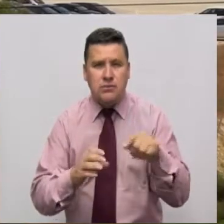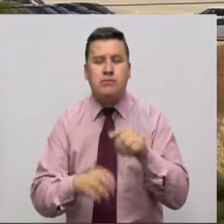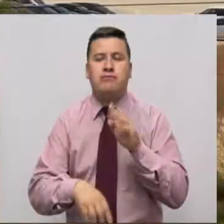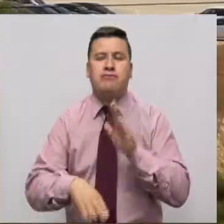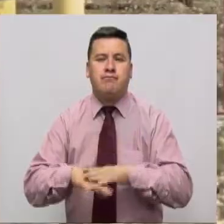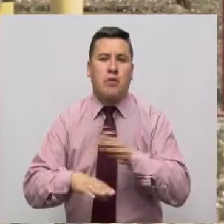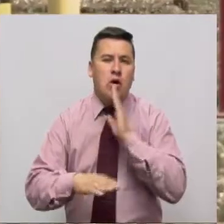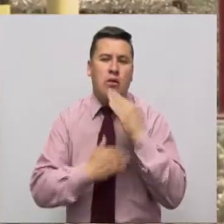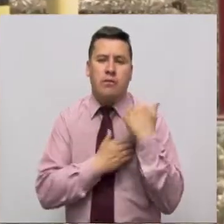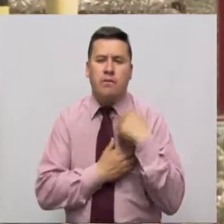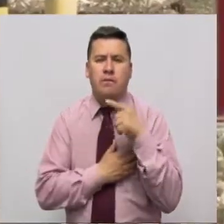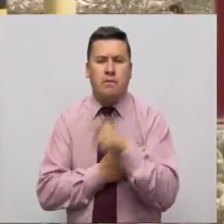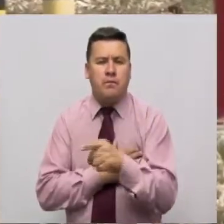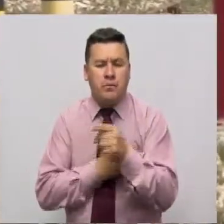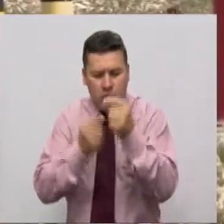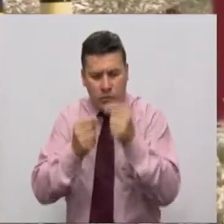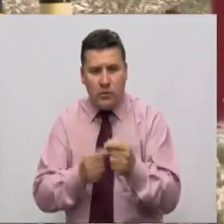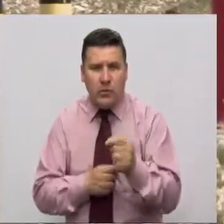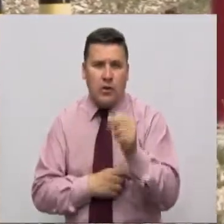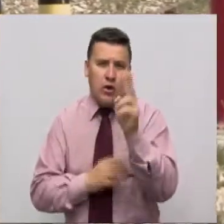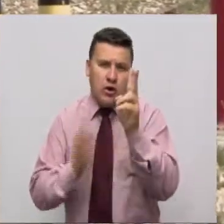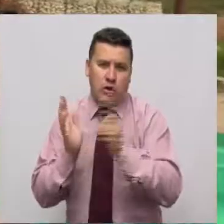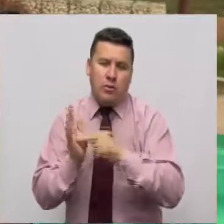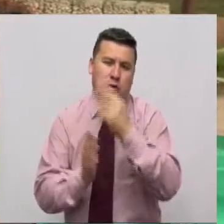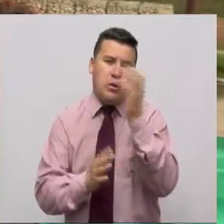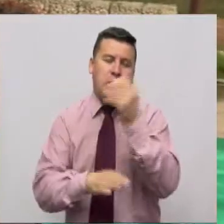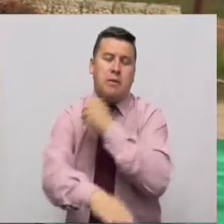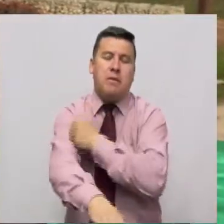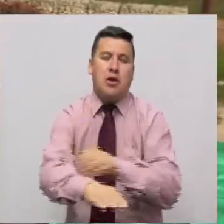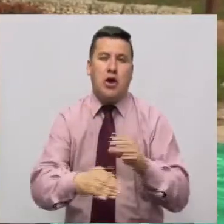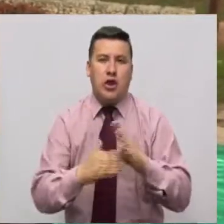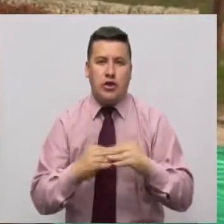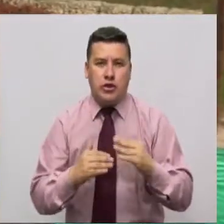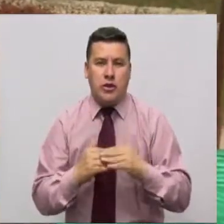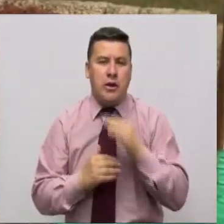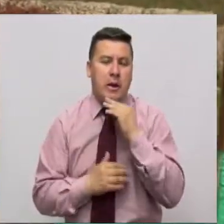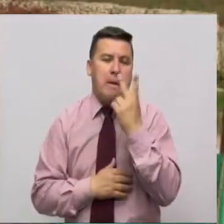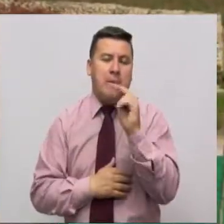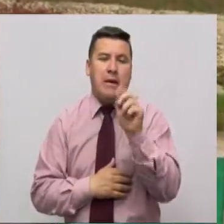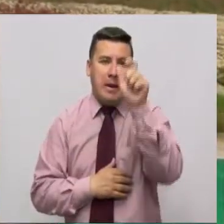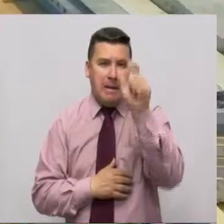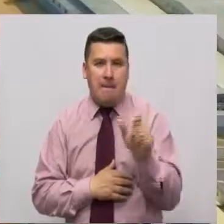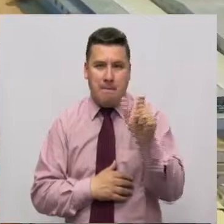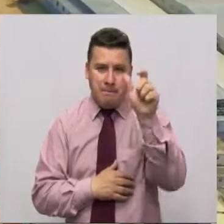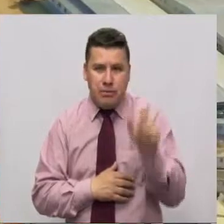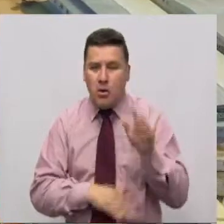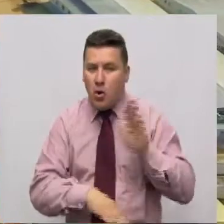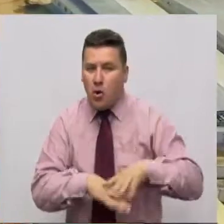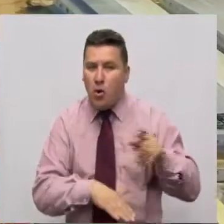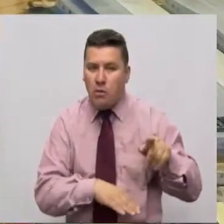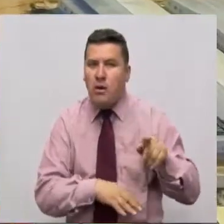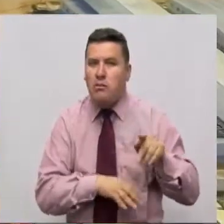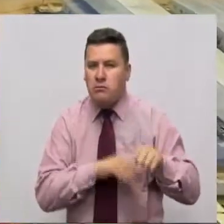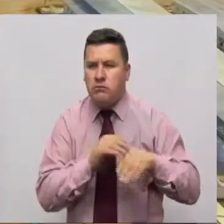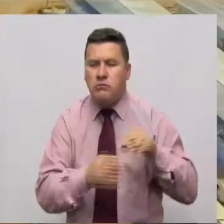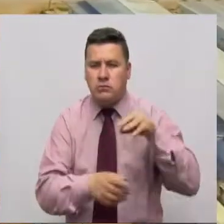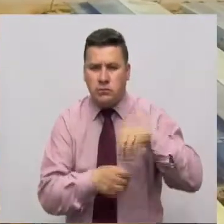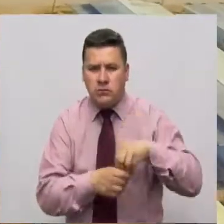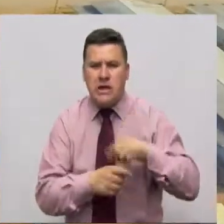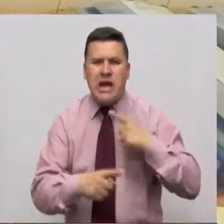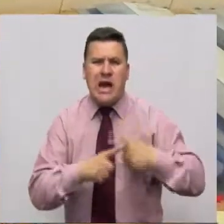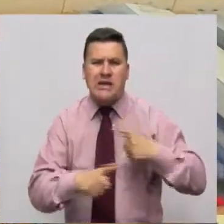la Contraloría imputó responsabilidad fiscal por un valor de 2.400 millones de dólares a 20 personas relacionadas con el